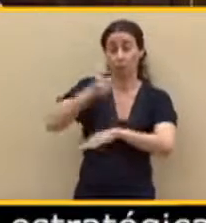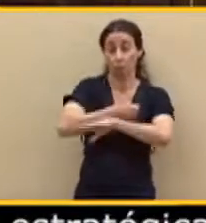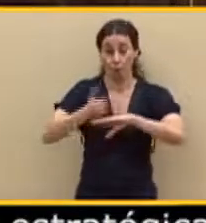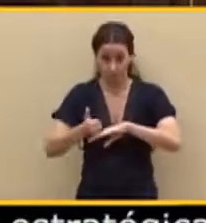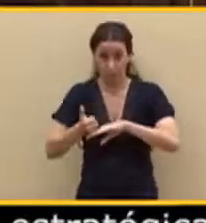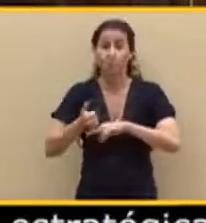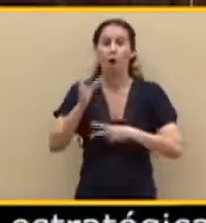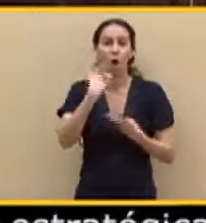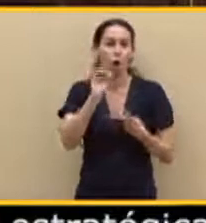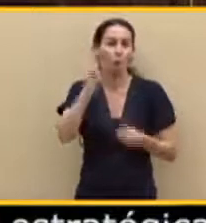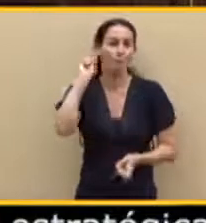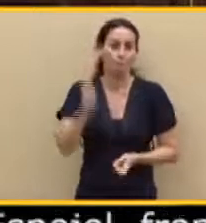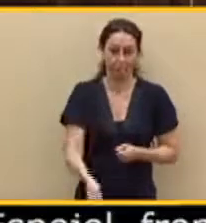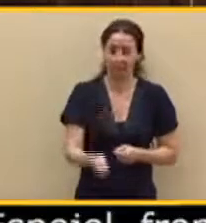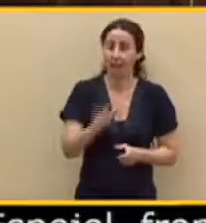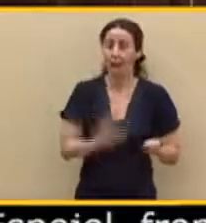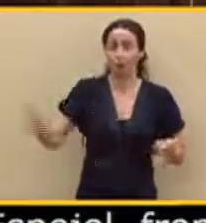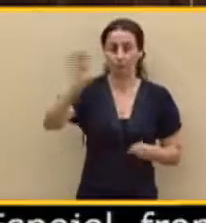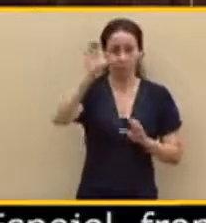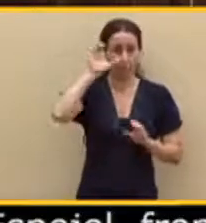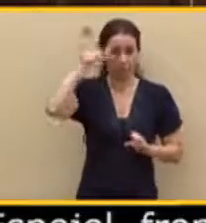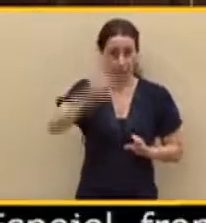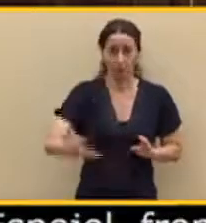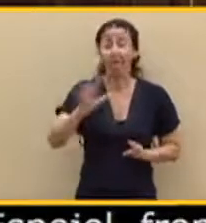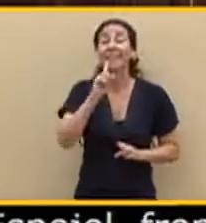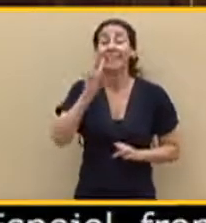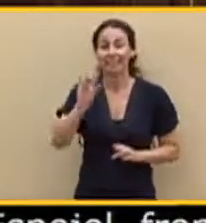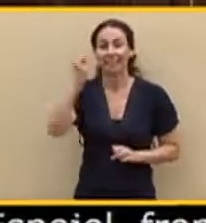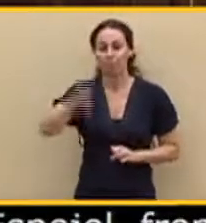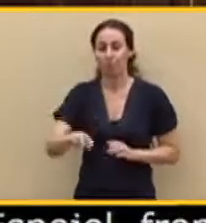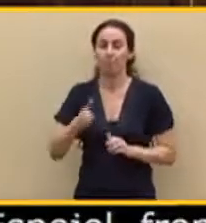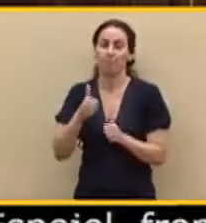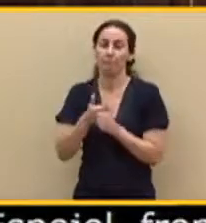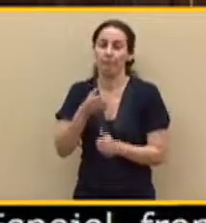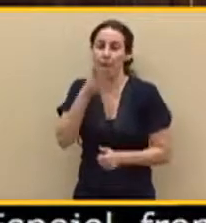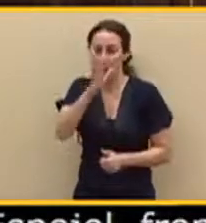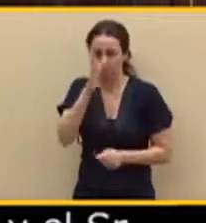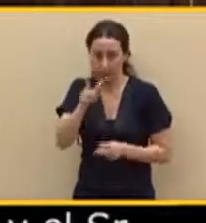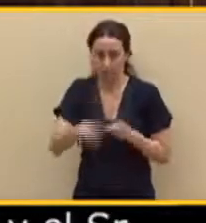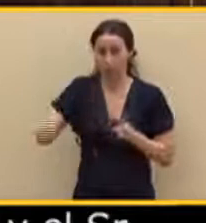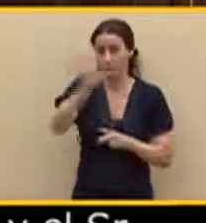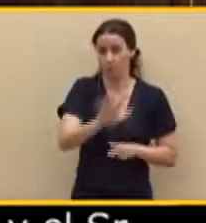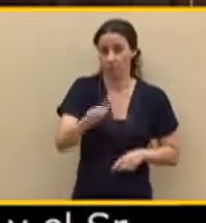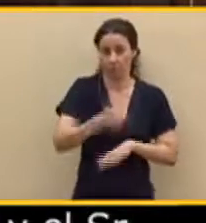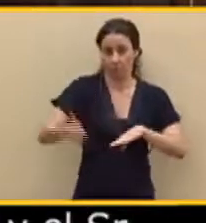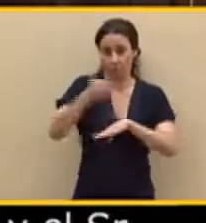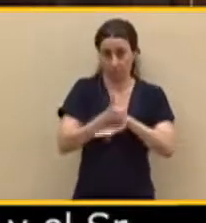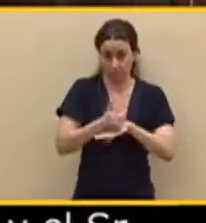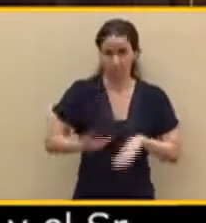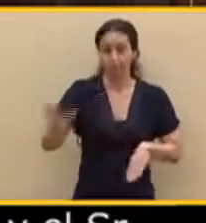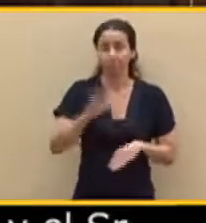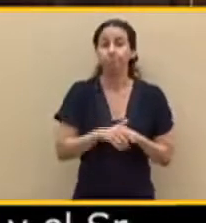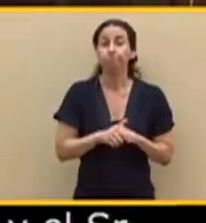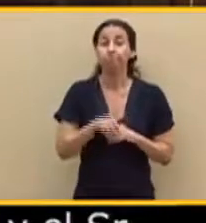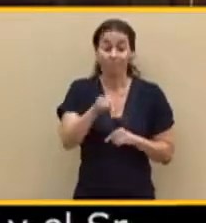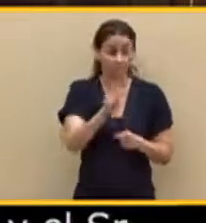de lo Penal de la Audiencia Nacional y el señor Enrique López en la Sala de Apelaciones de la Audiencia Nacional. Hasta tal punto estos nombramientos